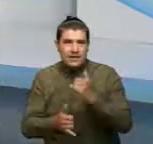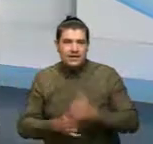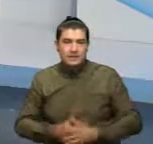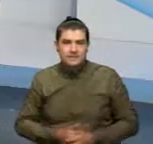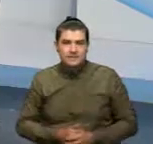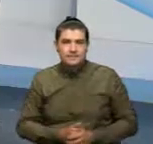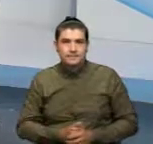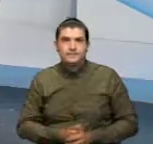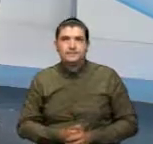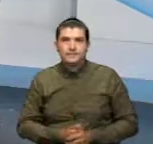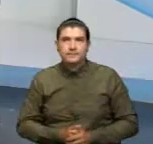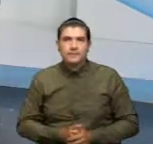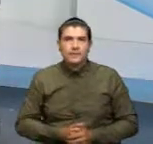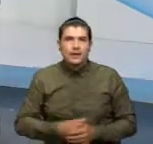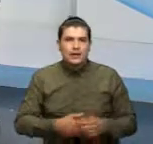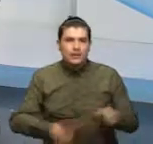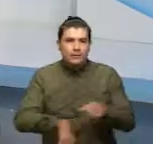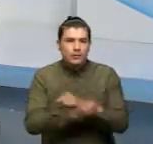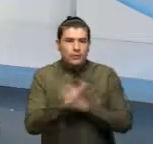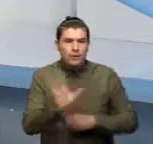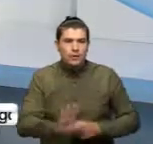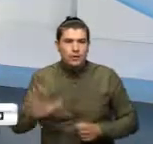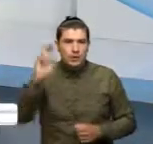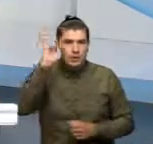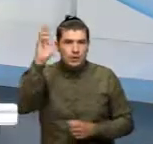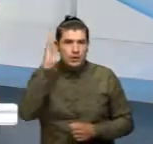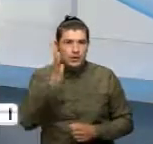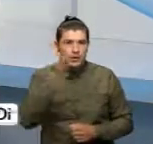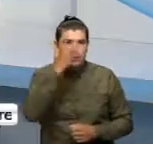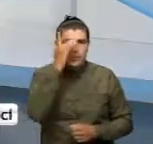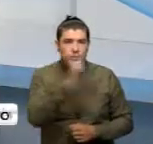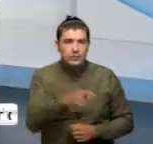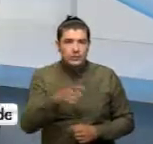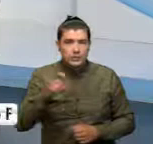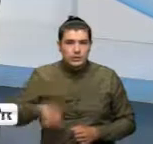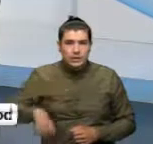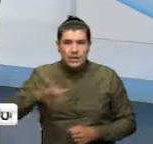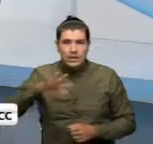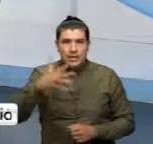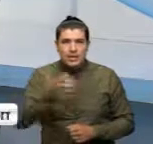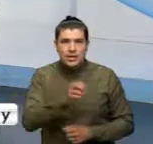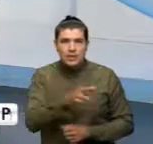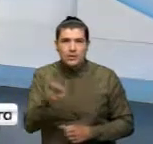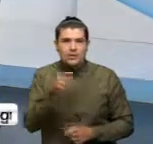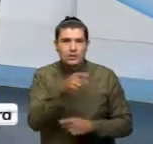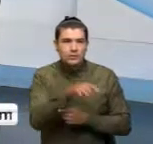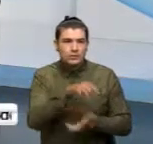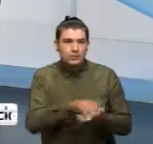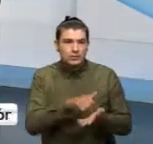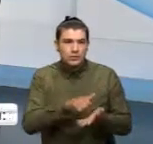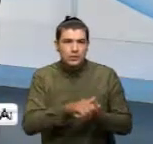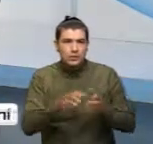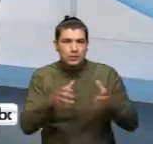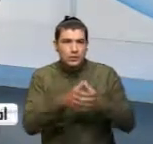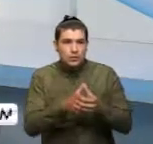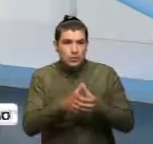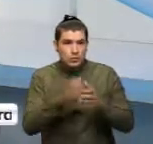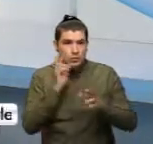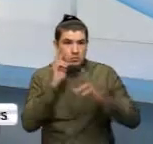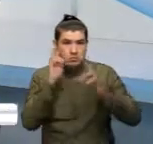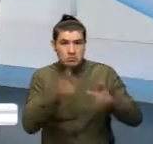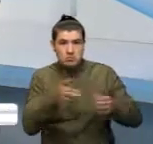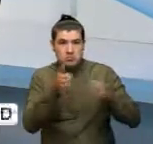hablamos ahora del fútbol en norte de santander porque la escuela quinta oriental filial del cuadro atlético nacional logró una destacada actuación